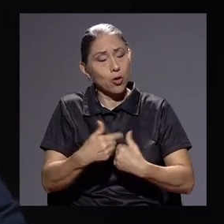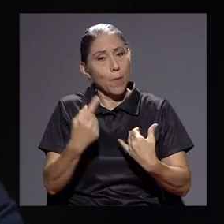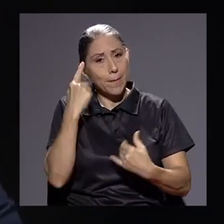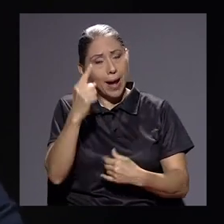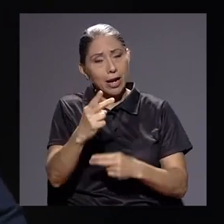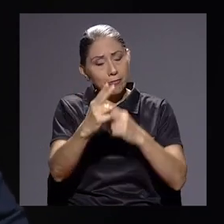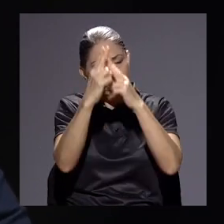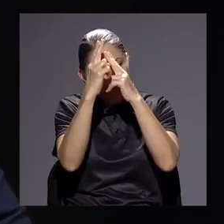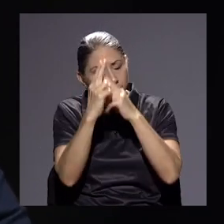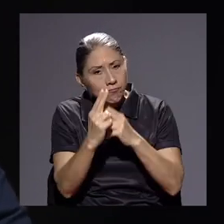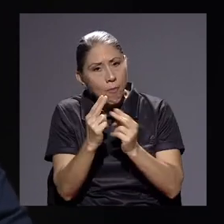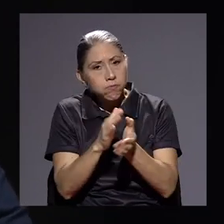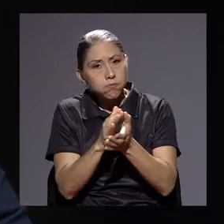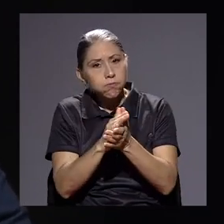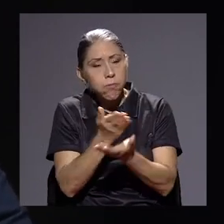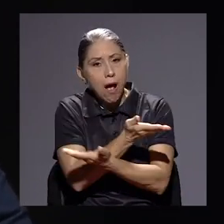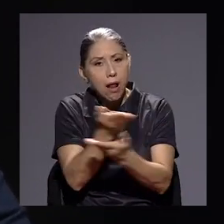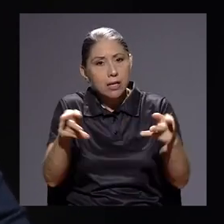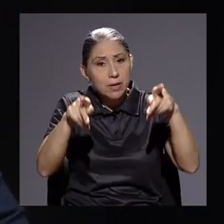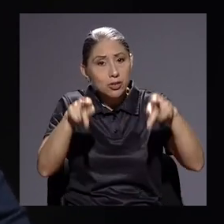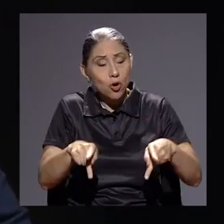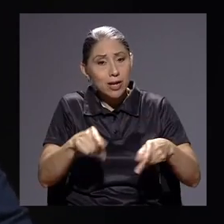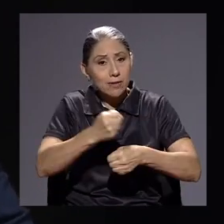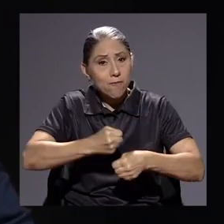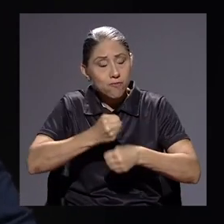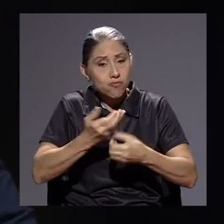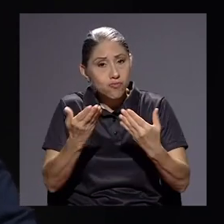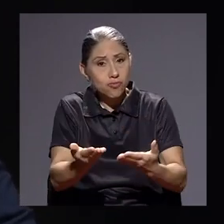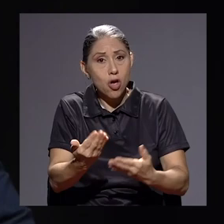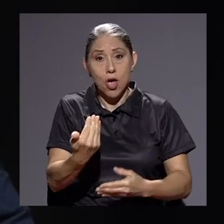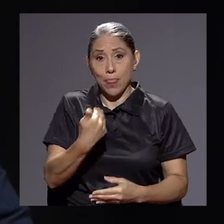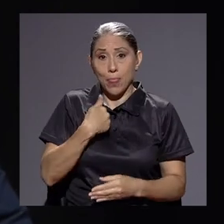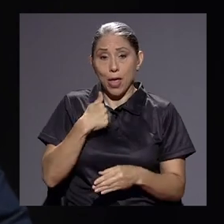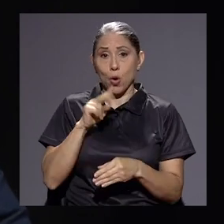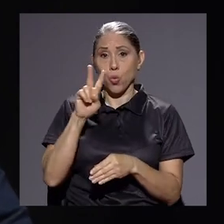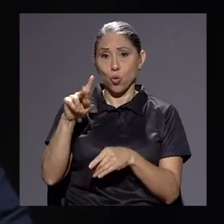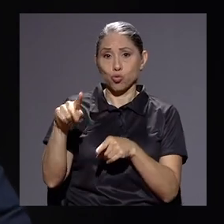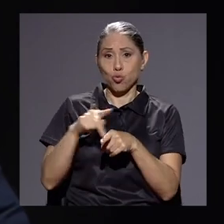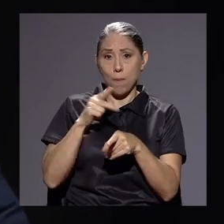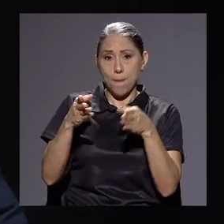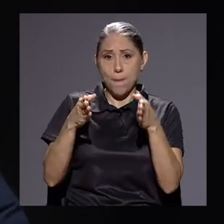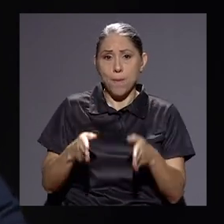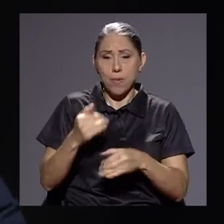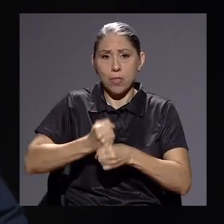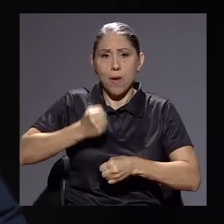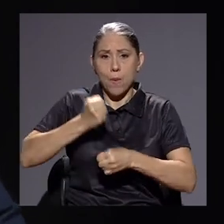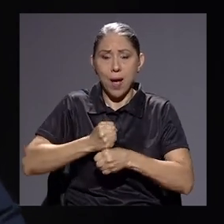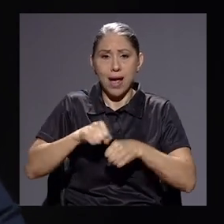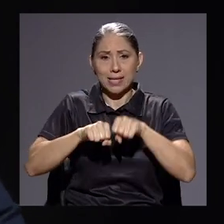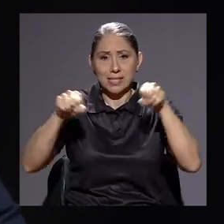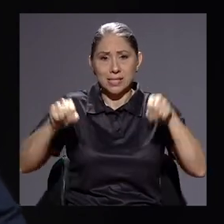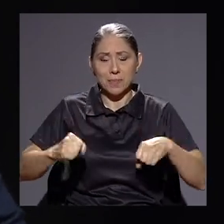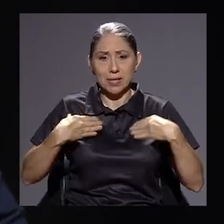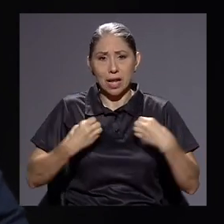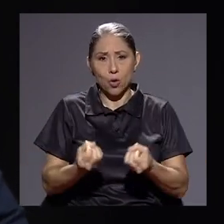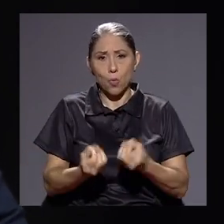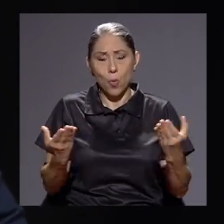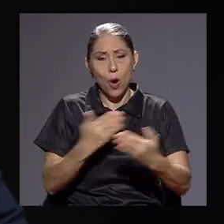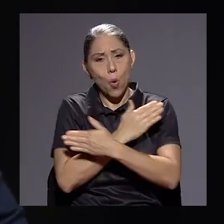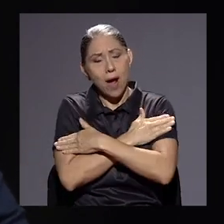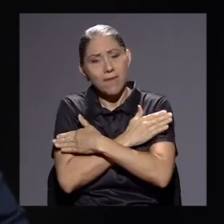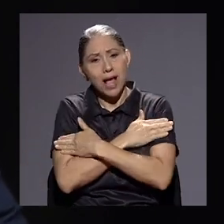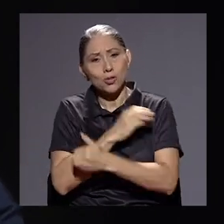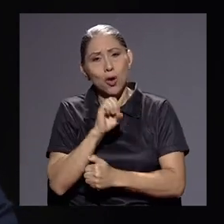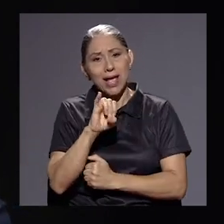homenajear a las personas que están en esa línea de fuego. Tengo a dos primos que trabajan en el sistema de sanidad pública. Un abrazo a